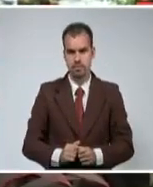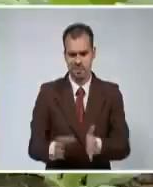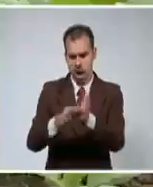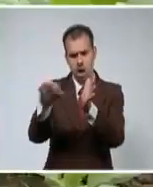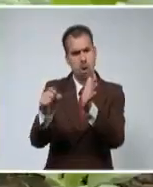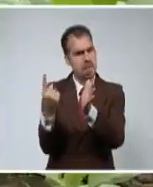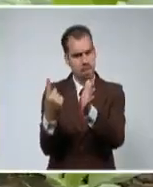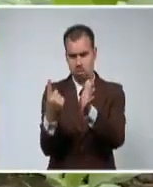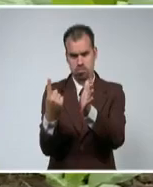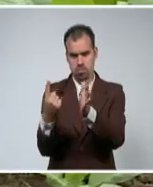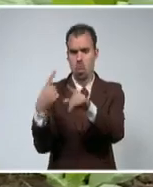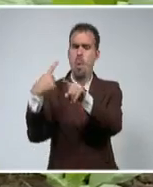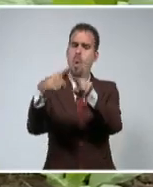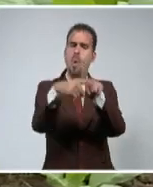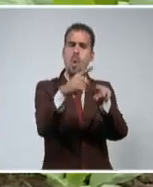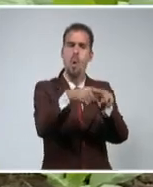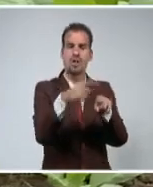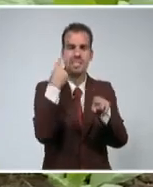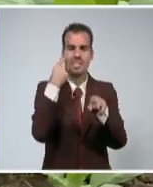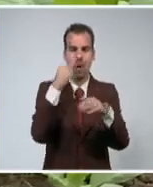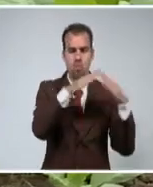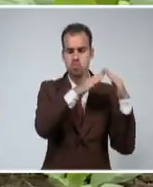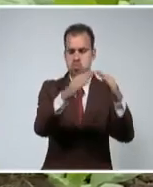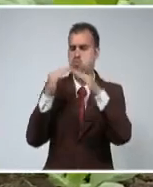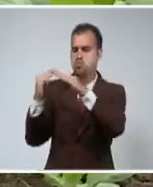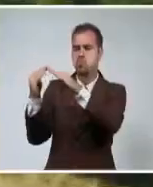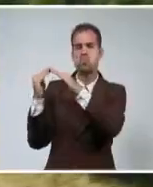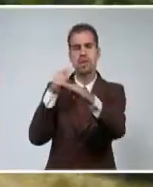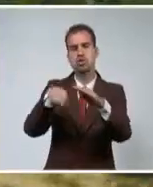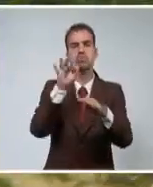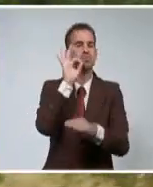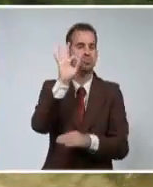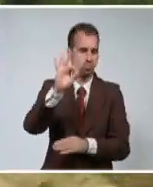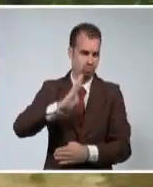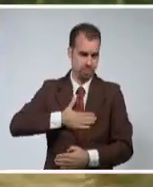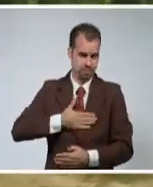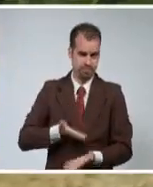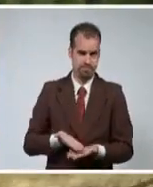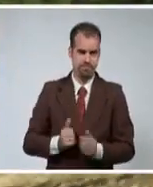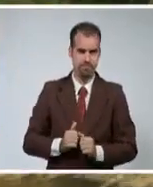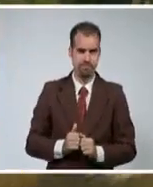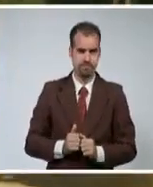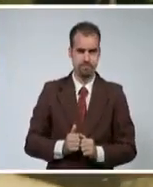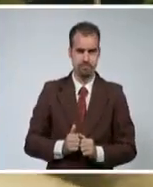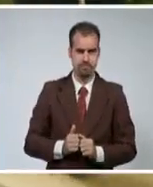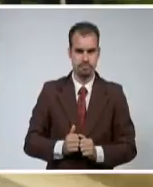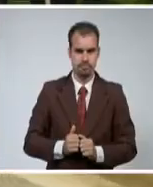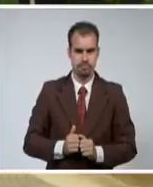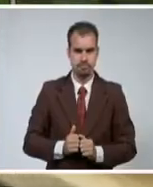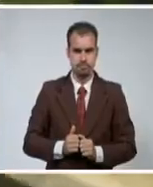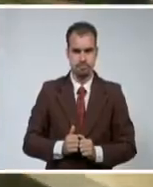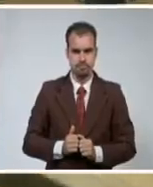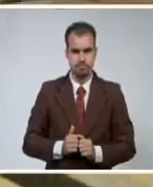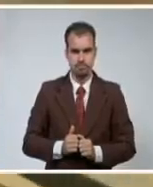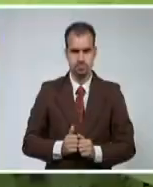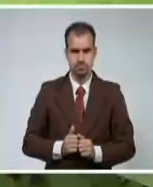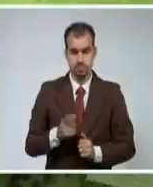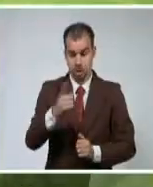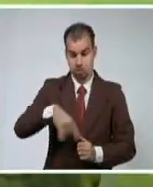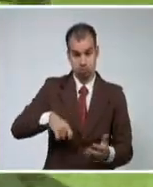favorecidas las vegas tabacaleras. Campesinos mayariceros aseguran que únicamente con estas